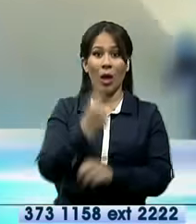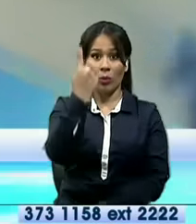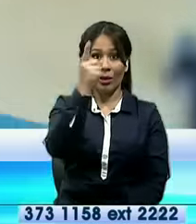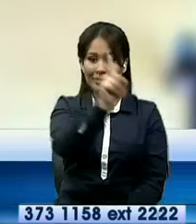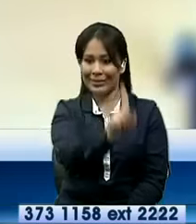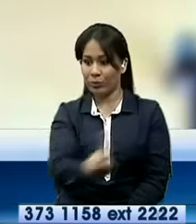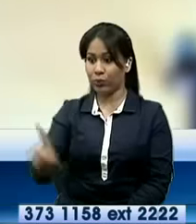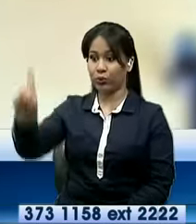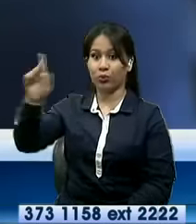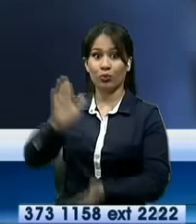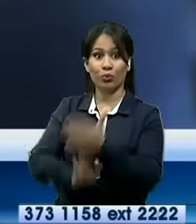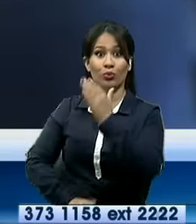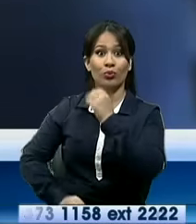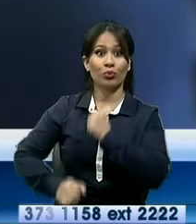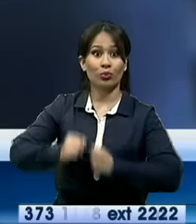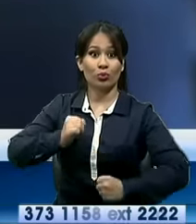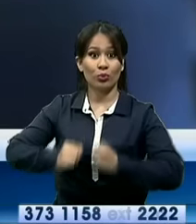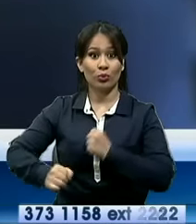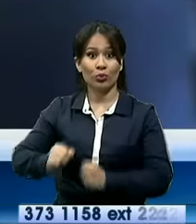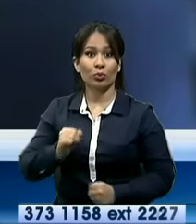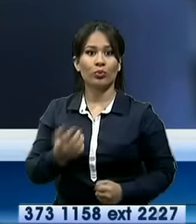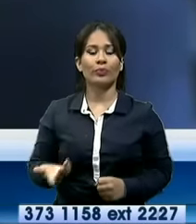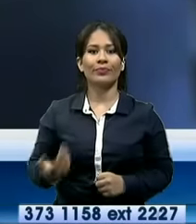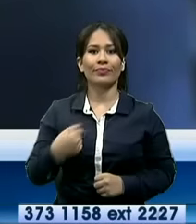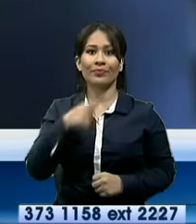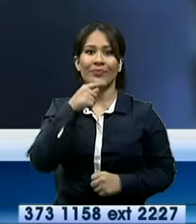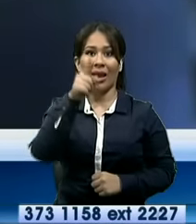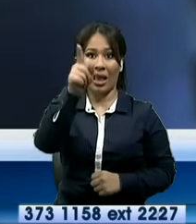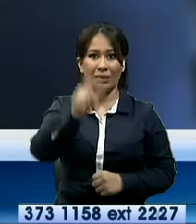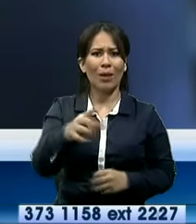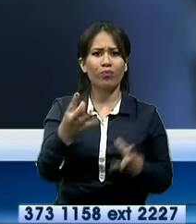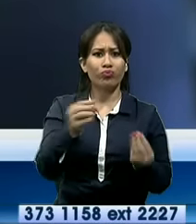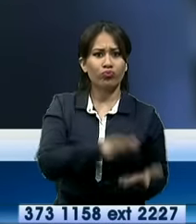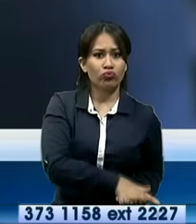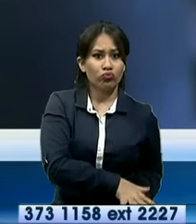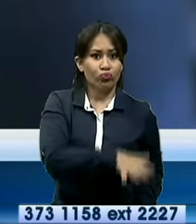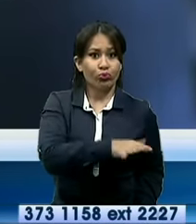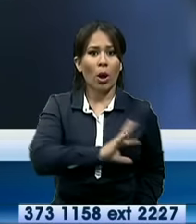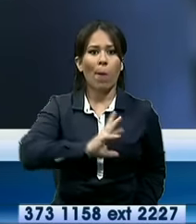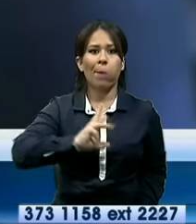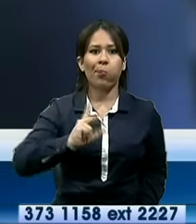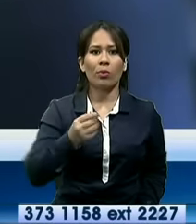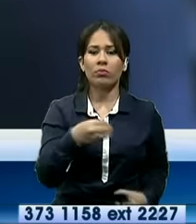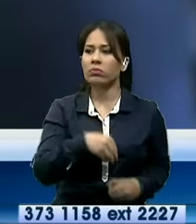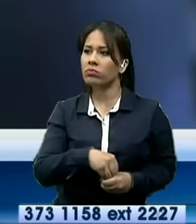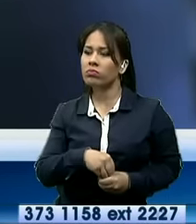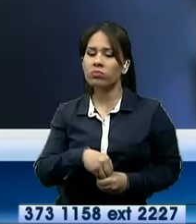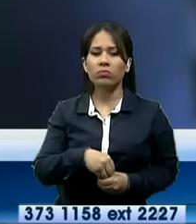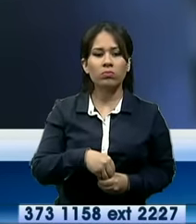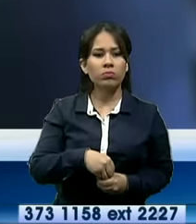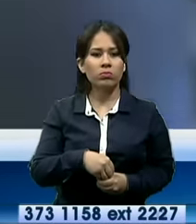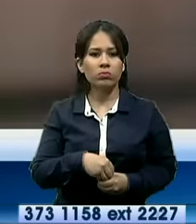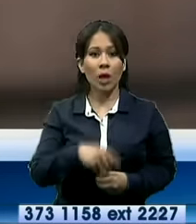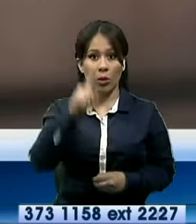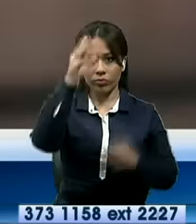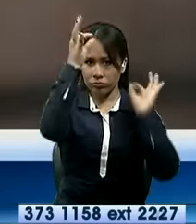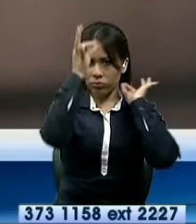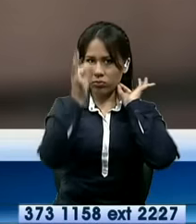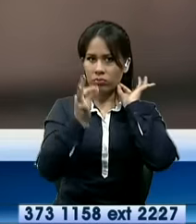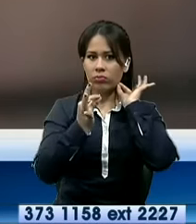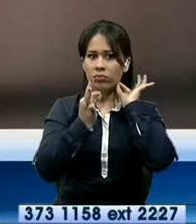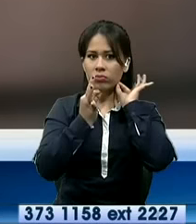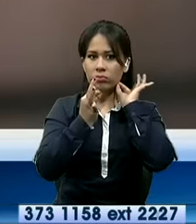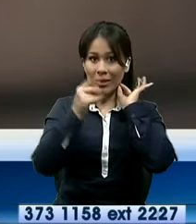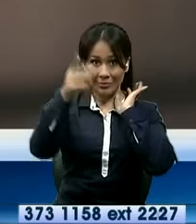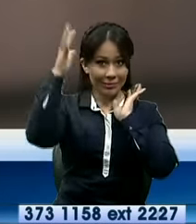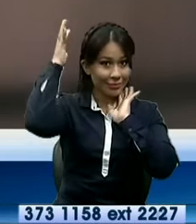local, corrió por su vida. Aparentemente se llevaron algunos miles de dólares para evitar ser identificados. El uno protege su rostro con el